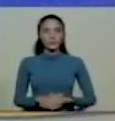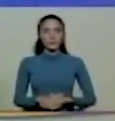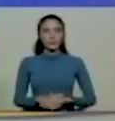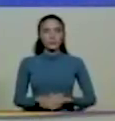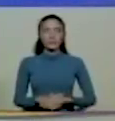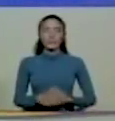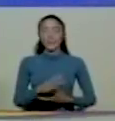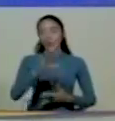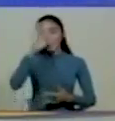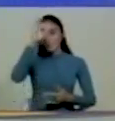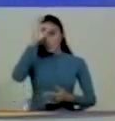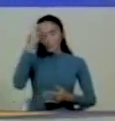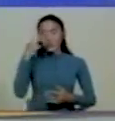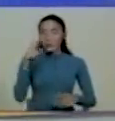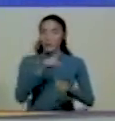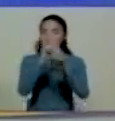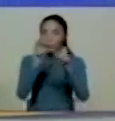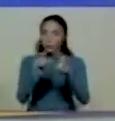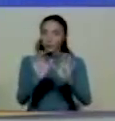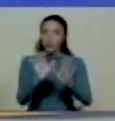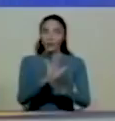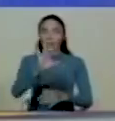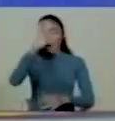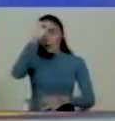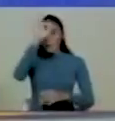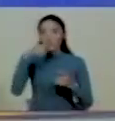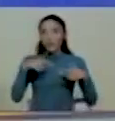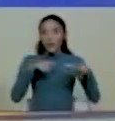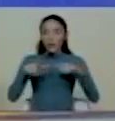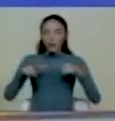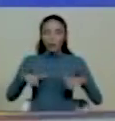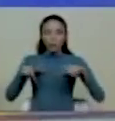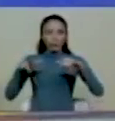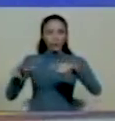pero si no me han permitido preguntarles, si ya les llegó el título.